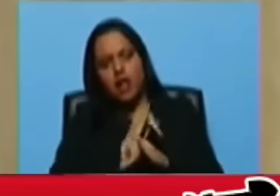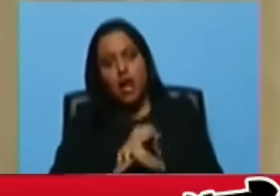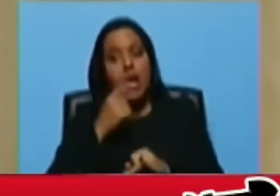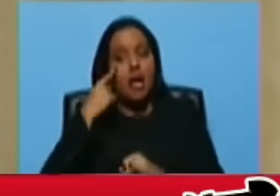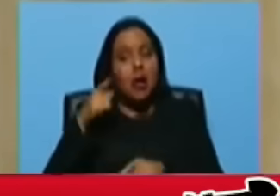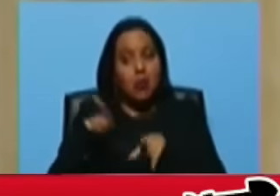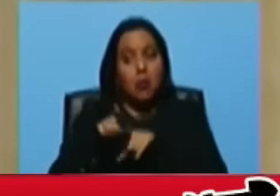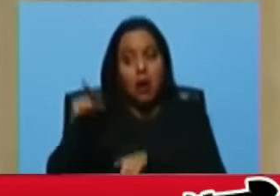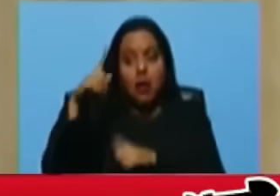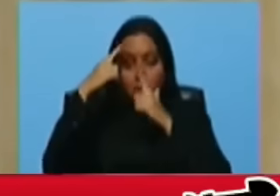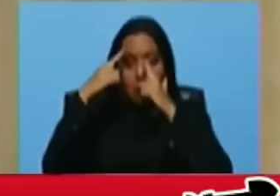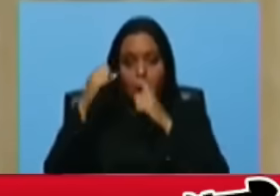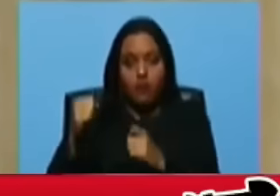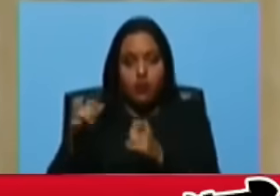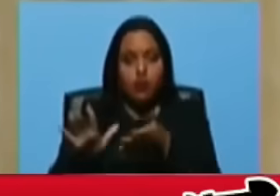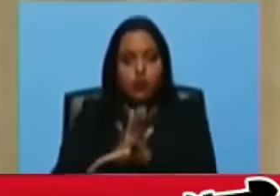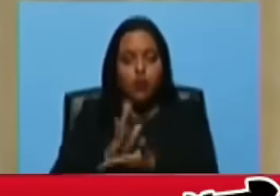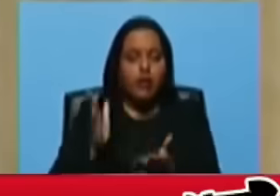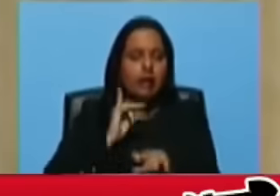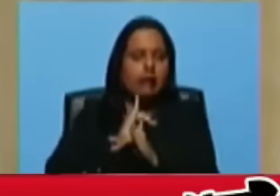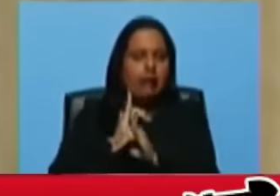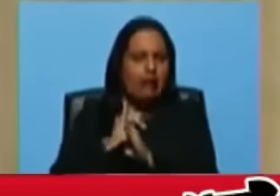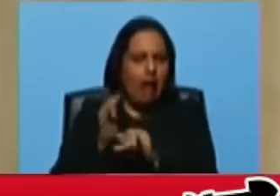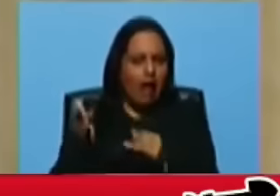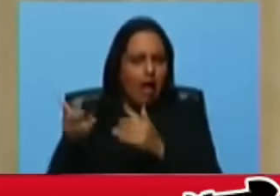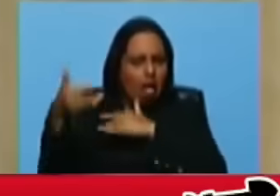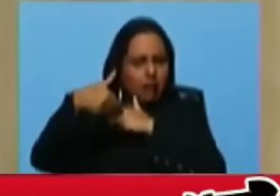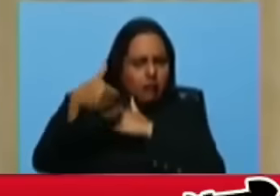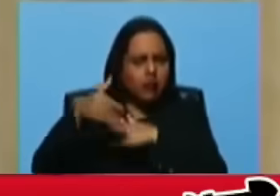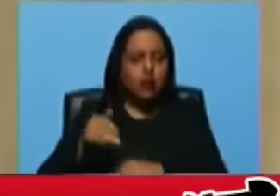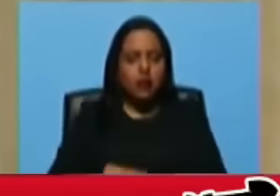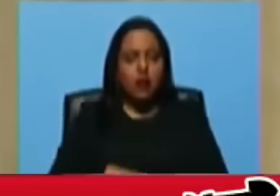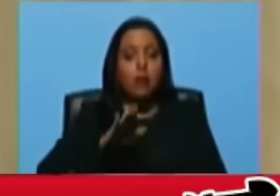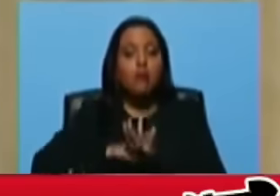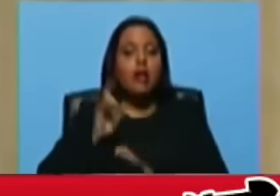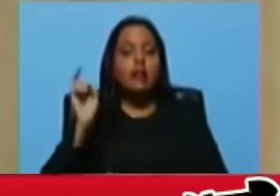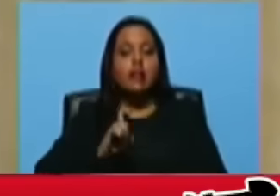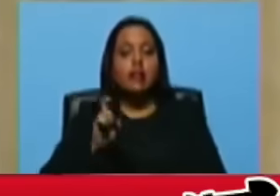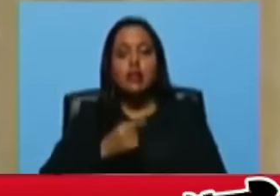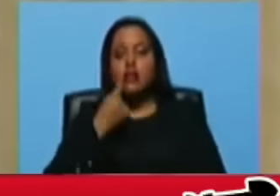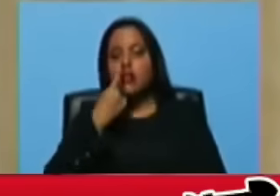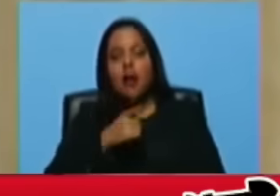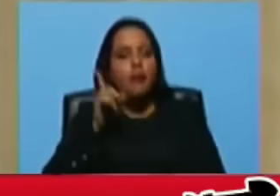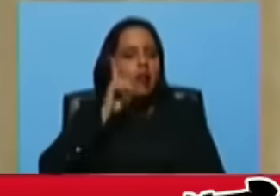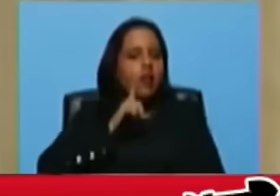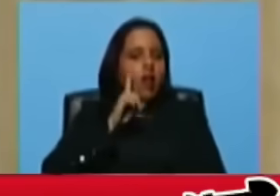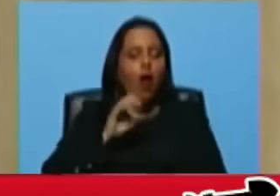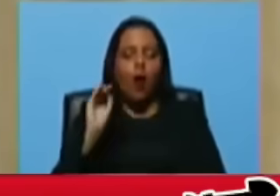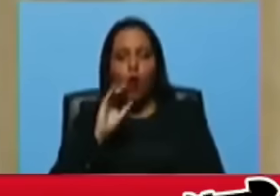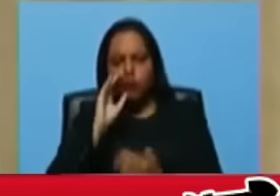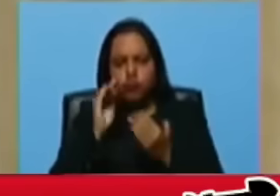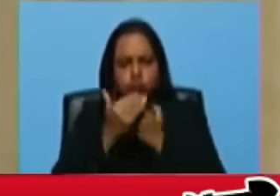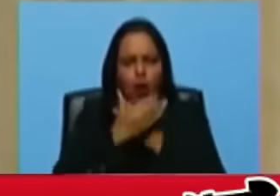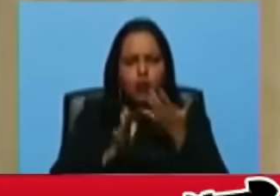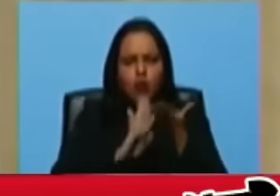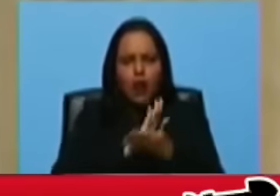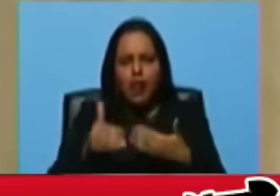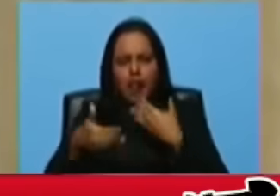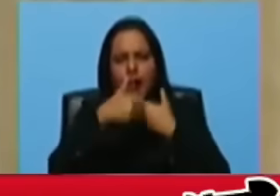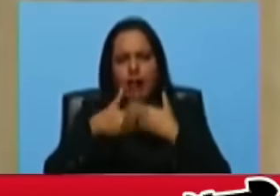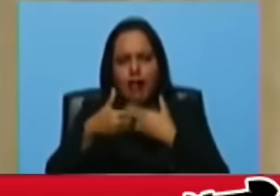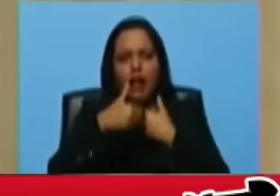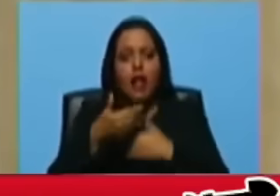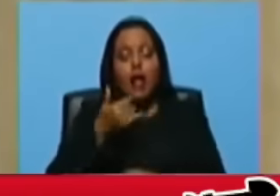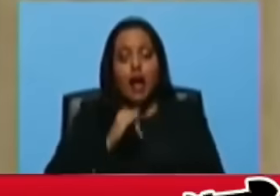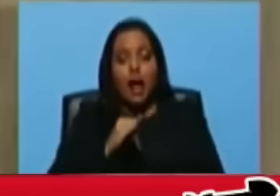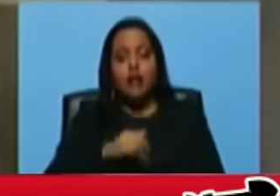expertos en ciberataque, porque necesitaban desmentir o tapar lo que fue el ataque principal, que fue